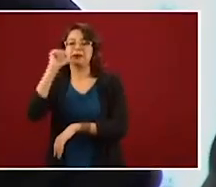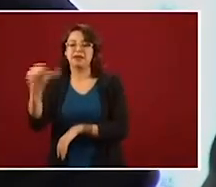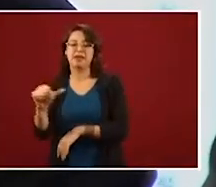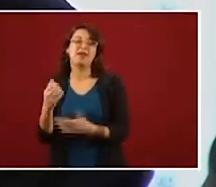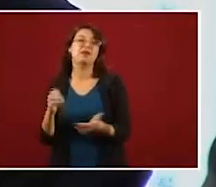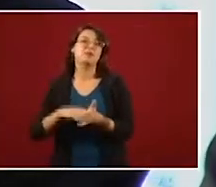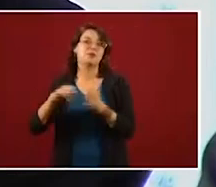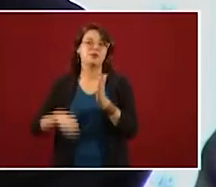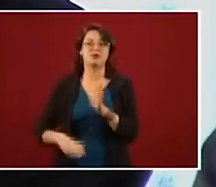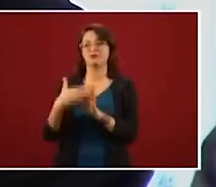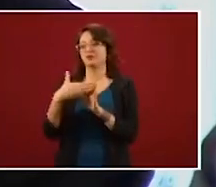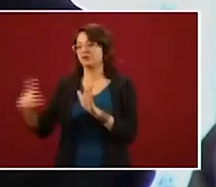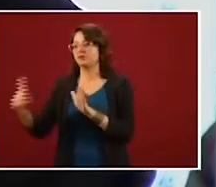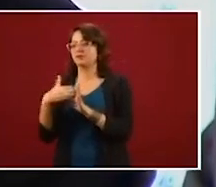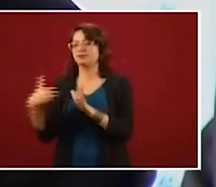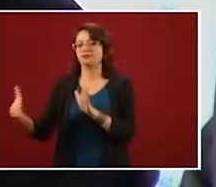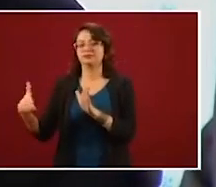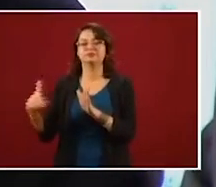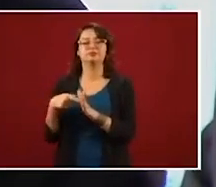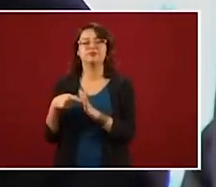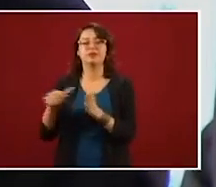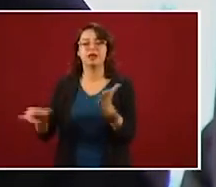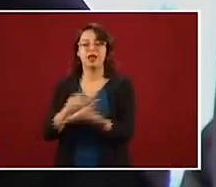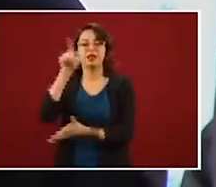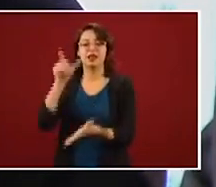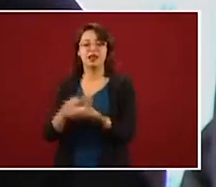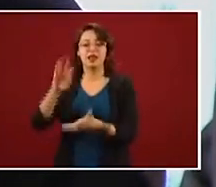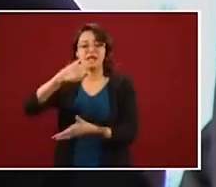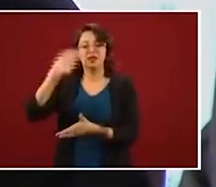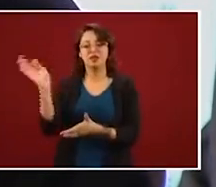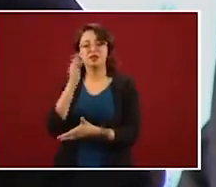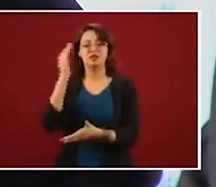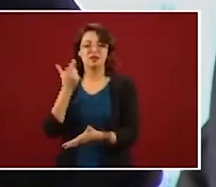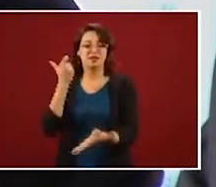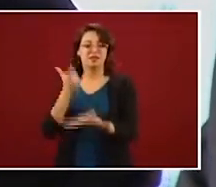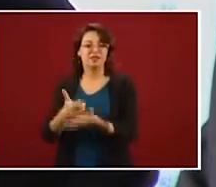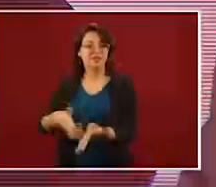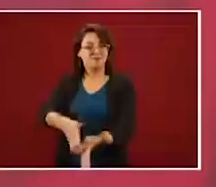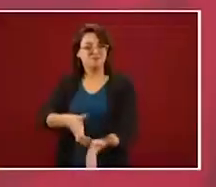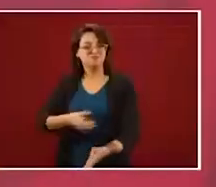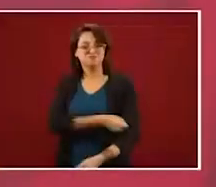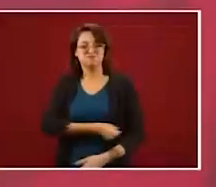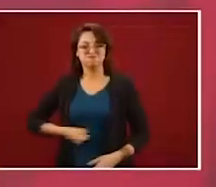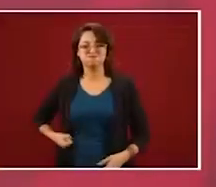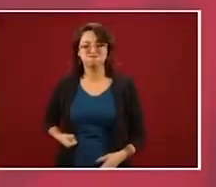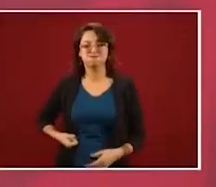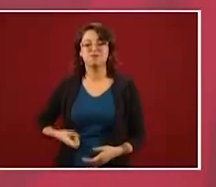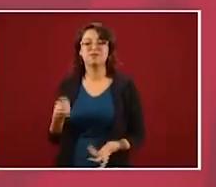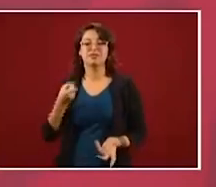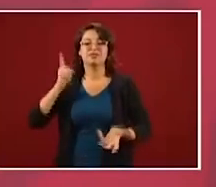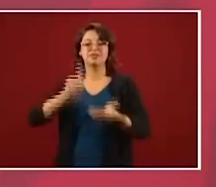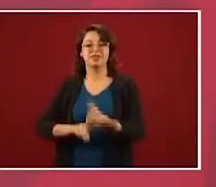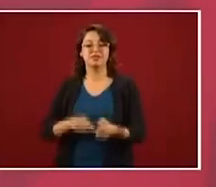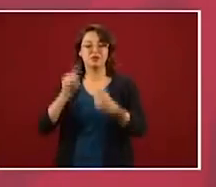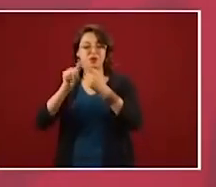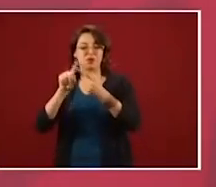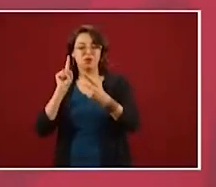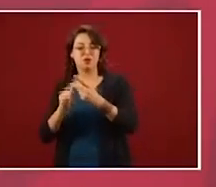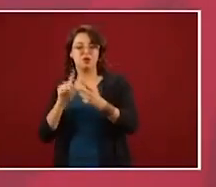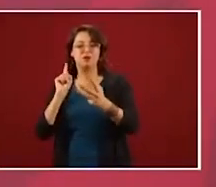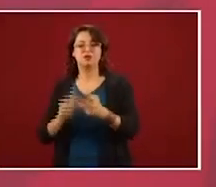la aprobación de nuestra Ley Federal de Austeridad Republicana, que integra las tres